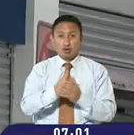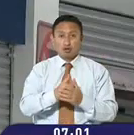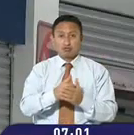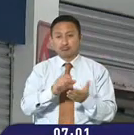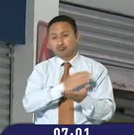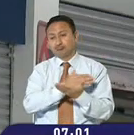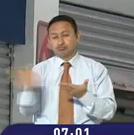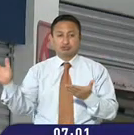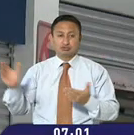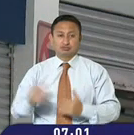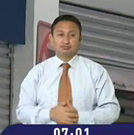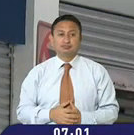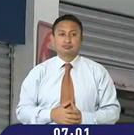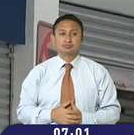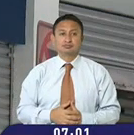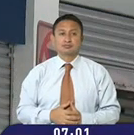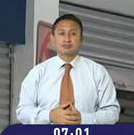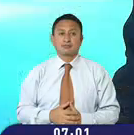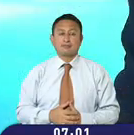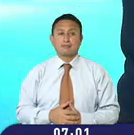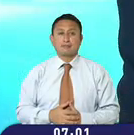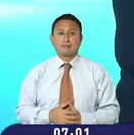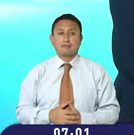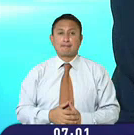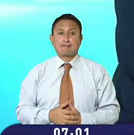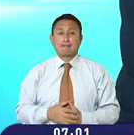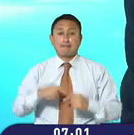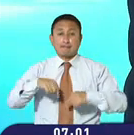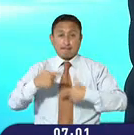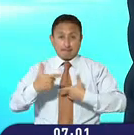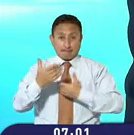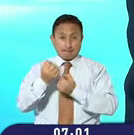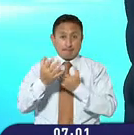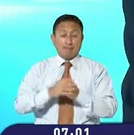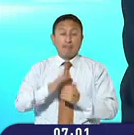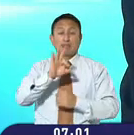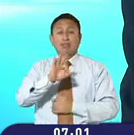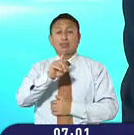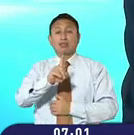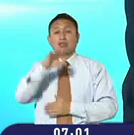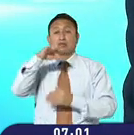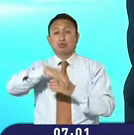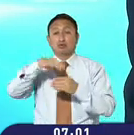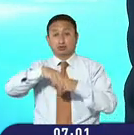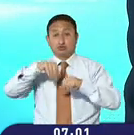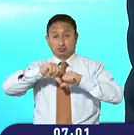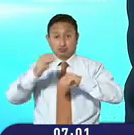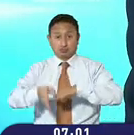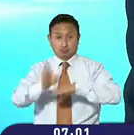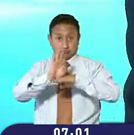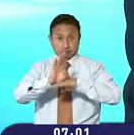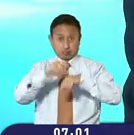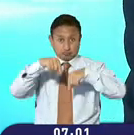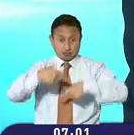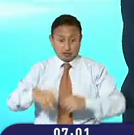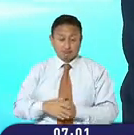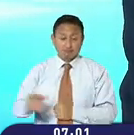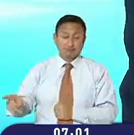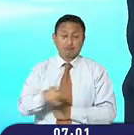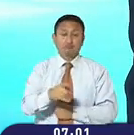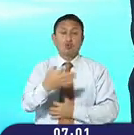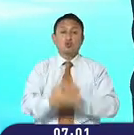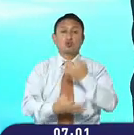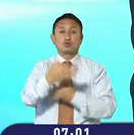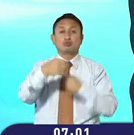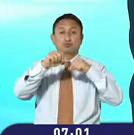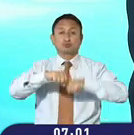Informó Valeria Navarro. Es tiempo de contarles que con 91 votos el Pleno de la Asamblea Nacional llamó a juicio político a la